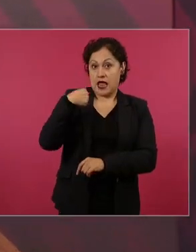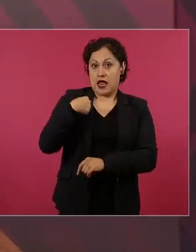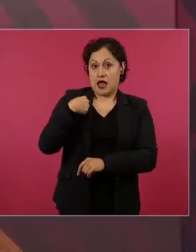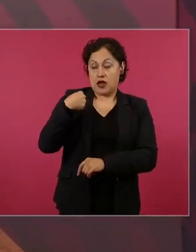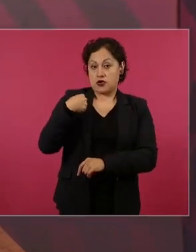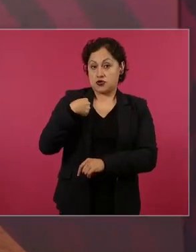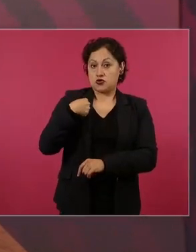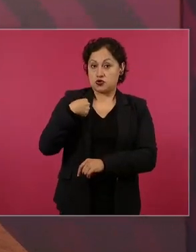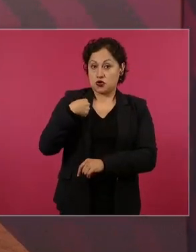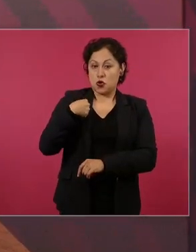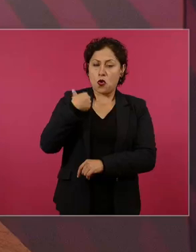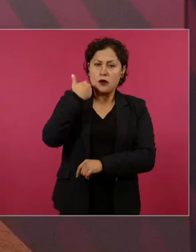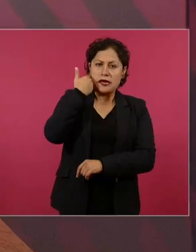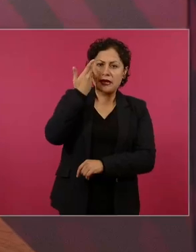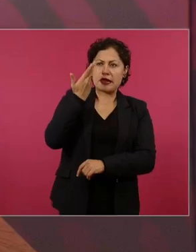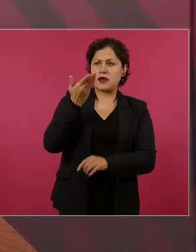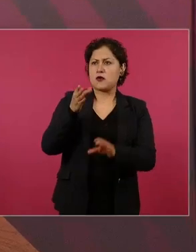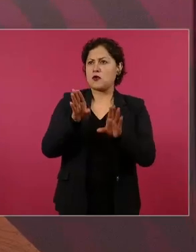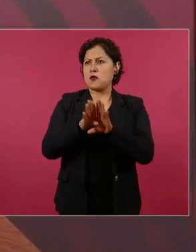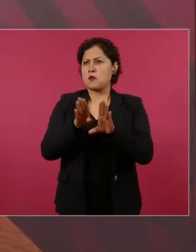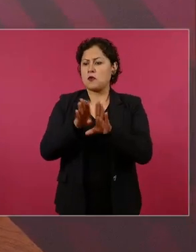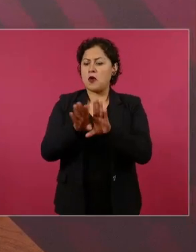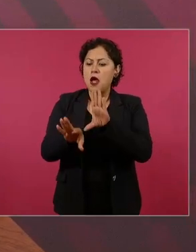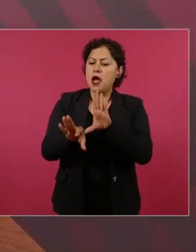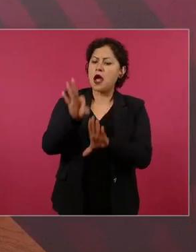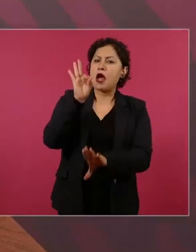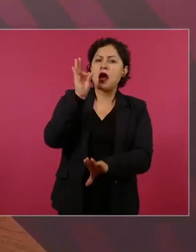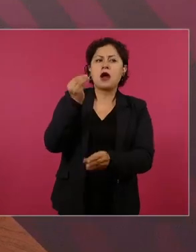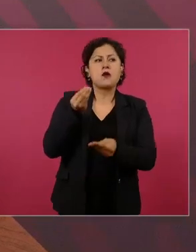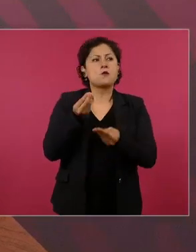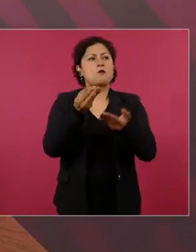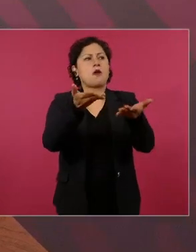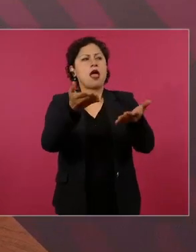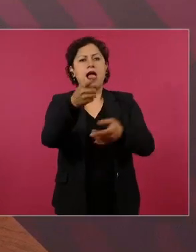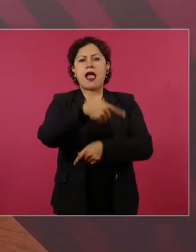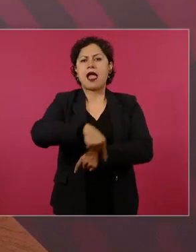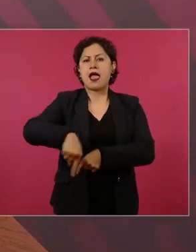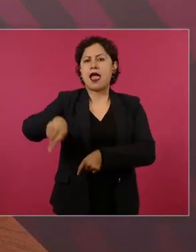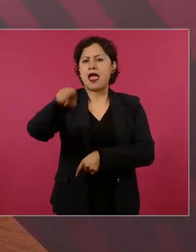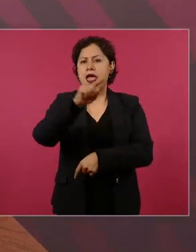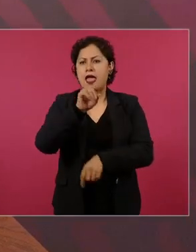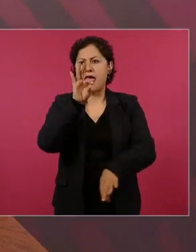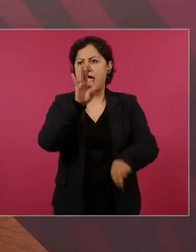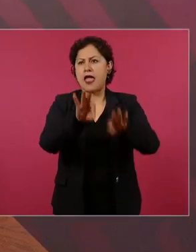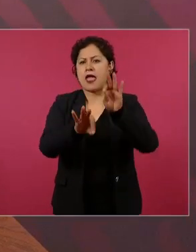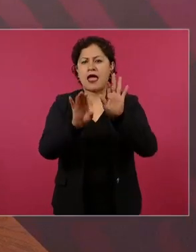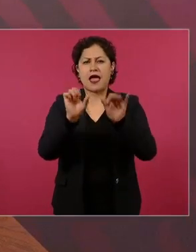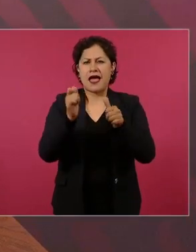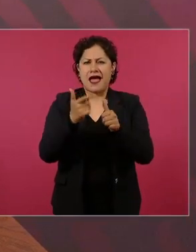vengarme o hacer un escándalo político, ¿no? Con este asunto,